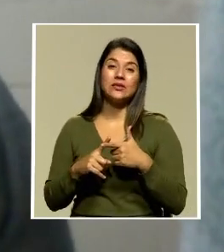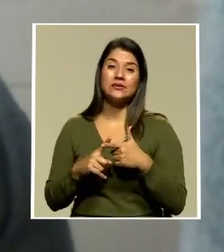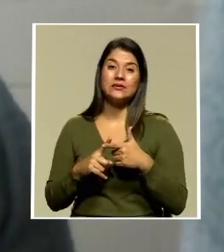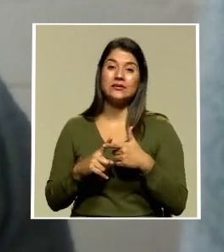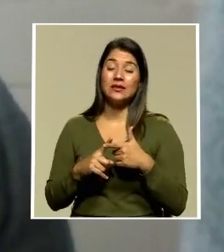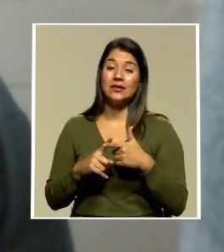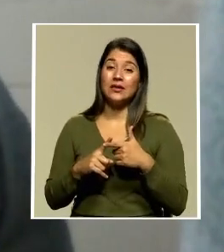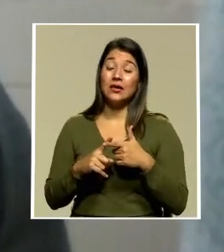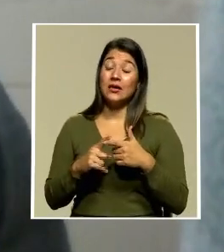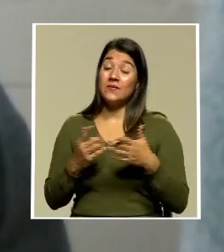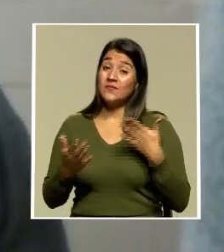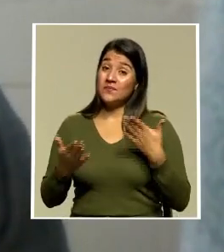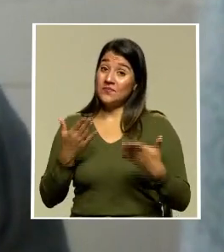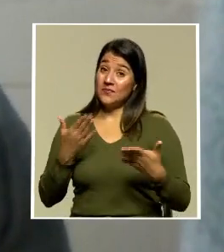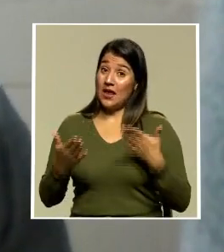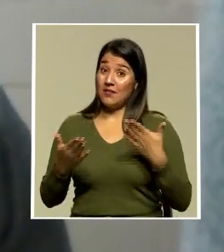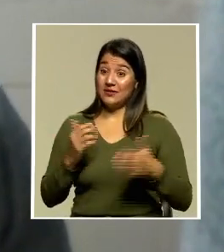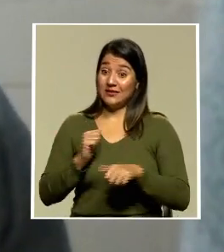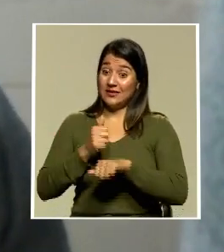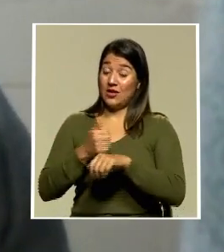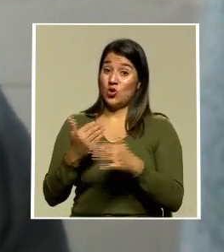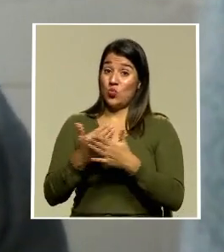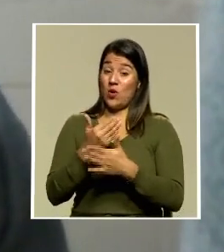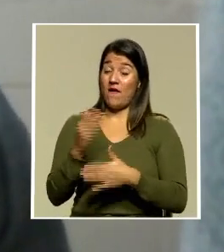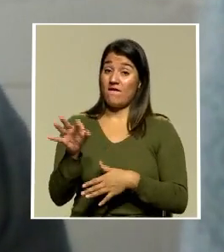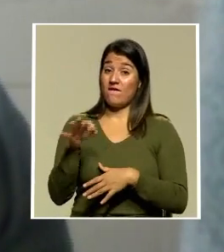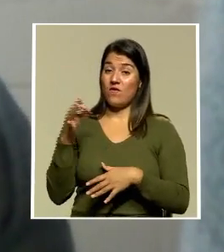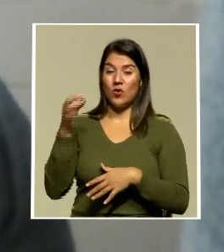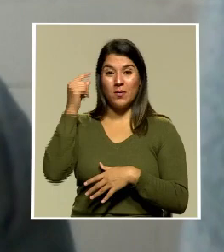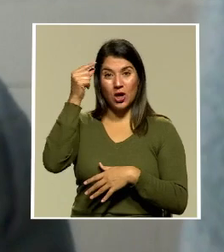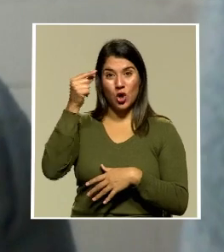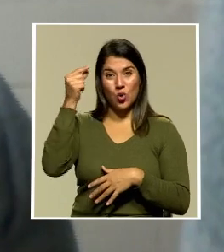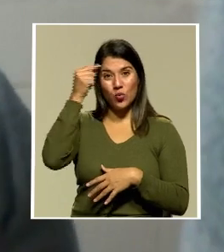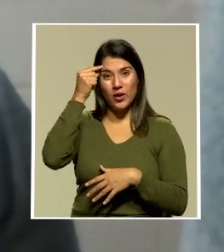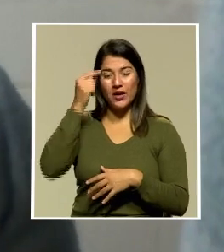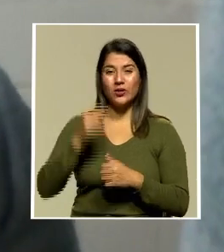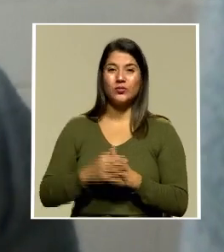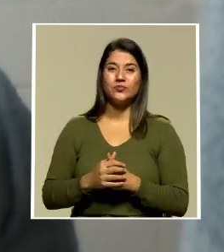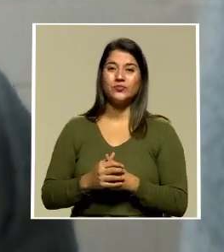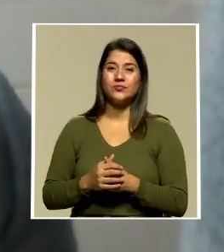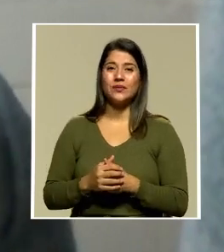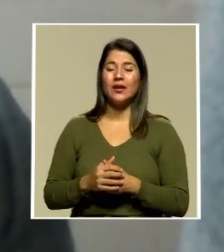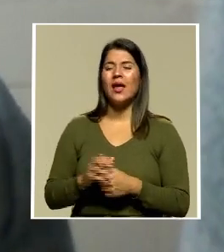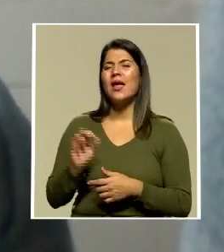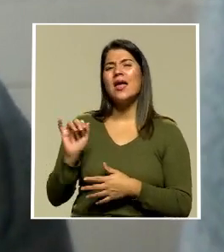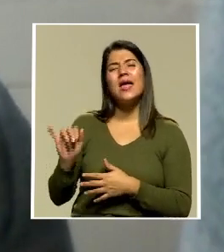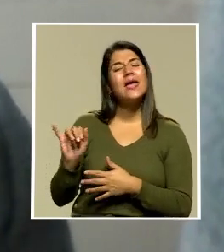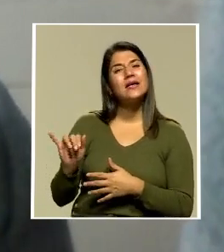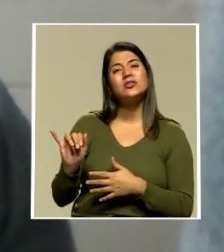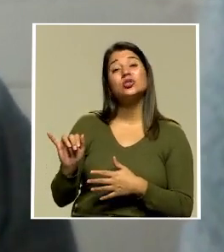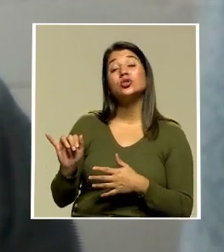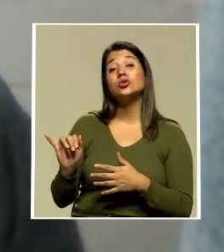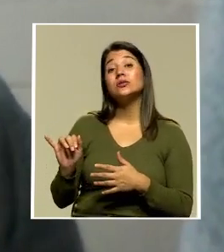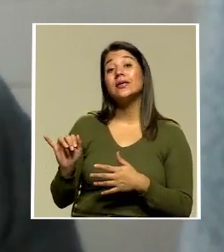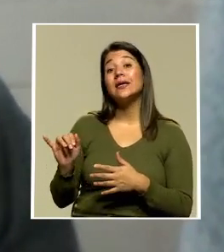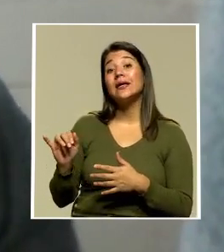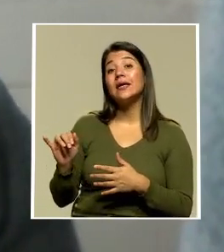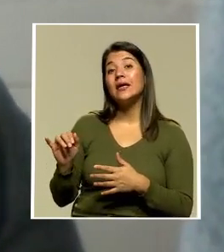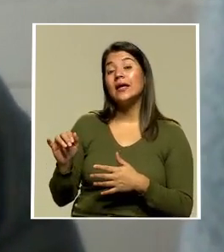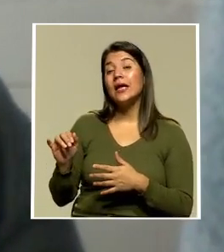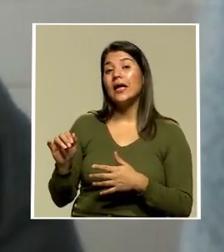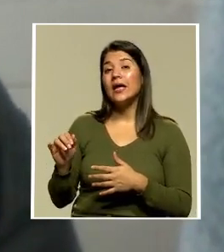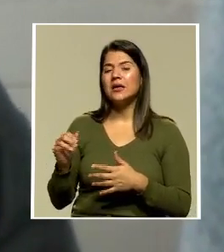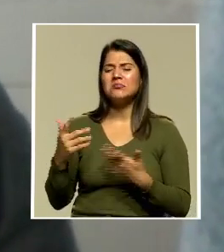pues probablemente una nueva forma de gobierno. Eso se ha negado oficialmente, digamos que la